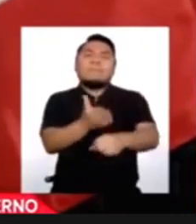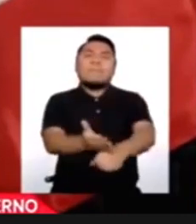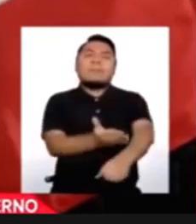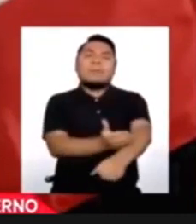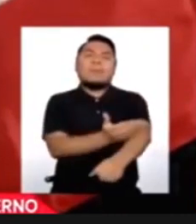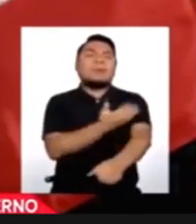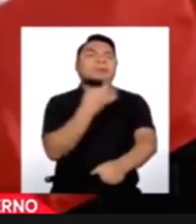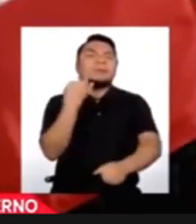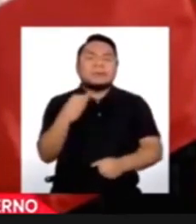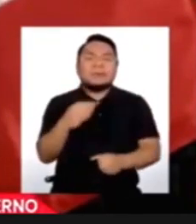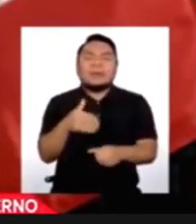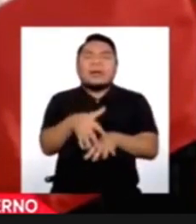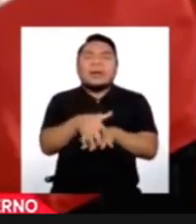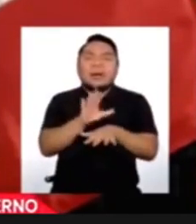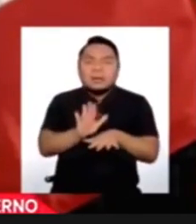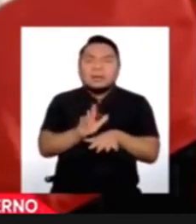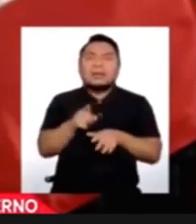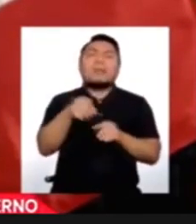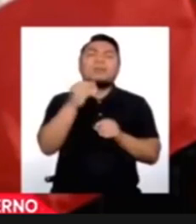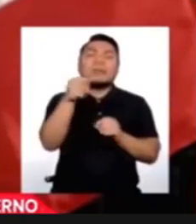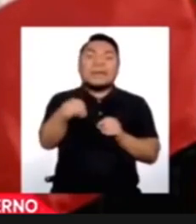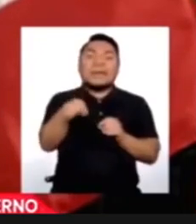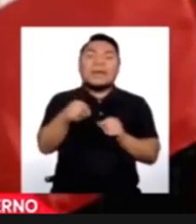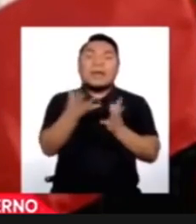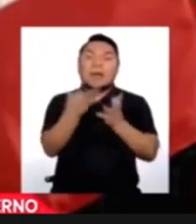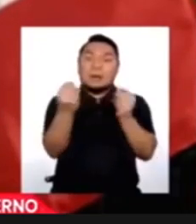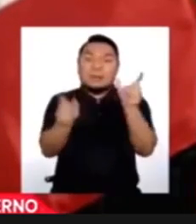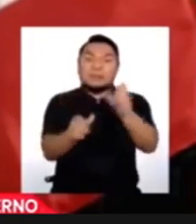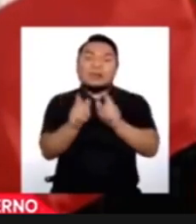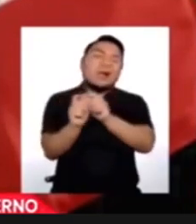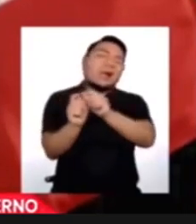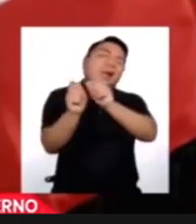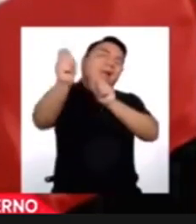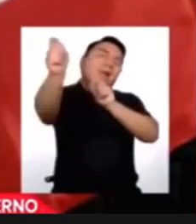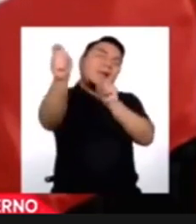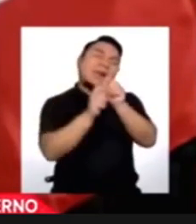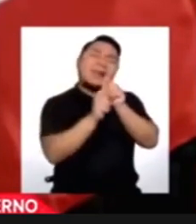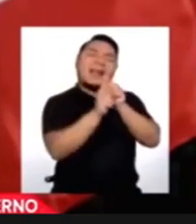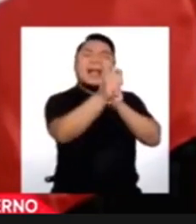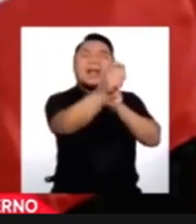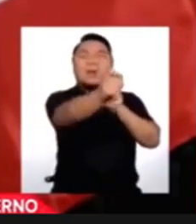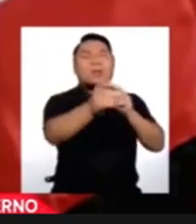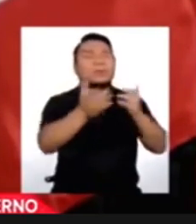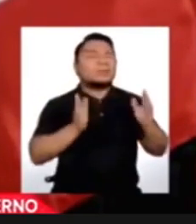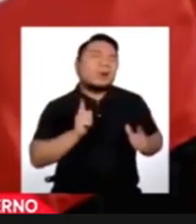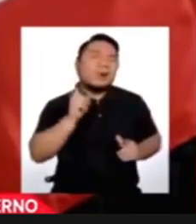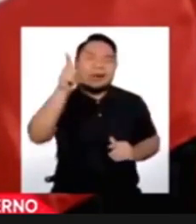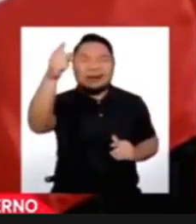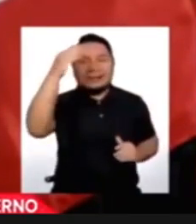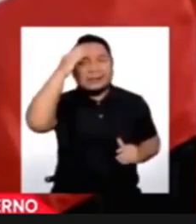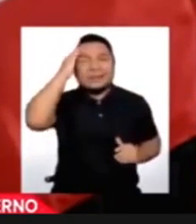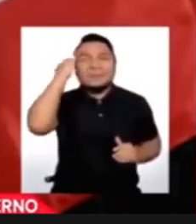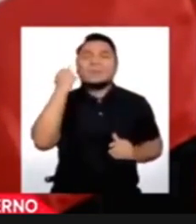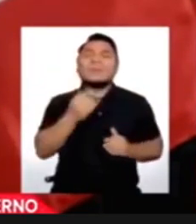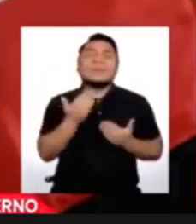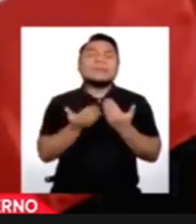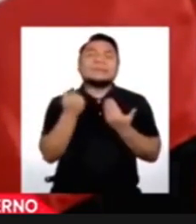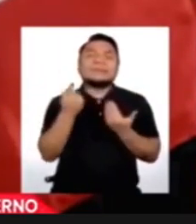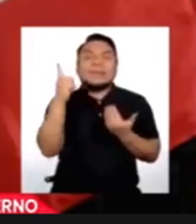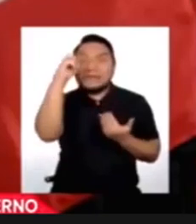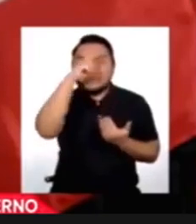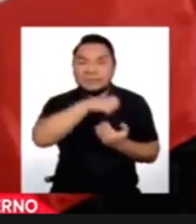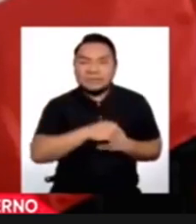va a estar muy alejado en zonas rurales, pero que sí vamos a llegar, pero tenemos que llegar prácticamente hasta su